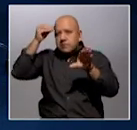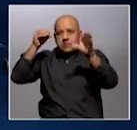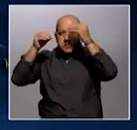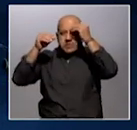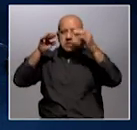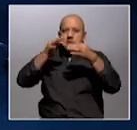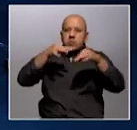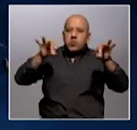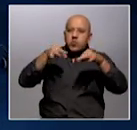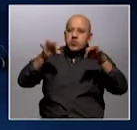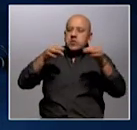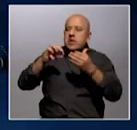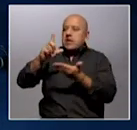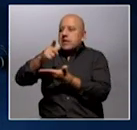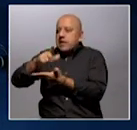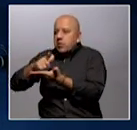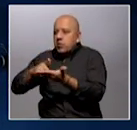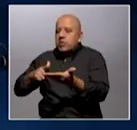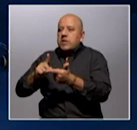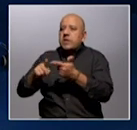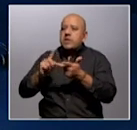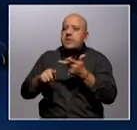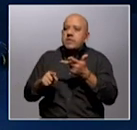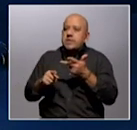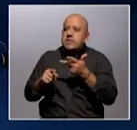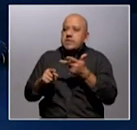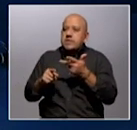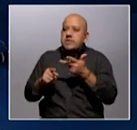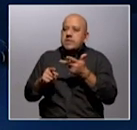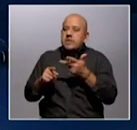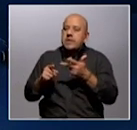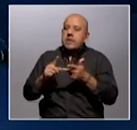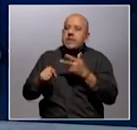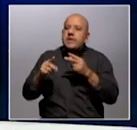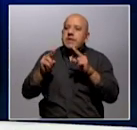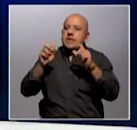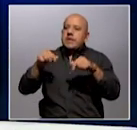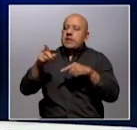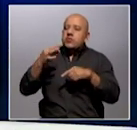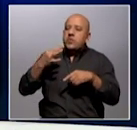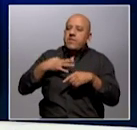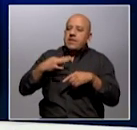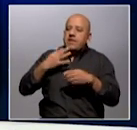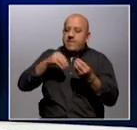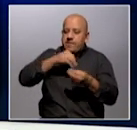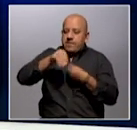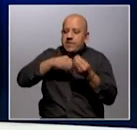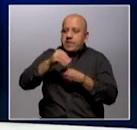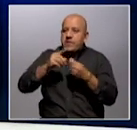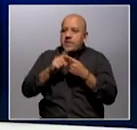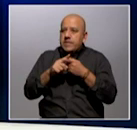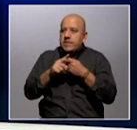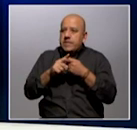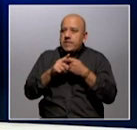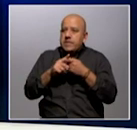y todo también el trazado de determinados episodios de su vida familiar a la cual